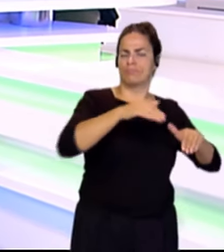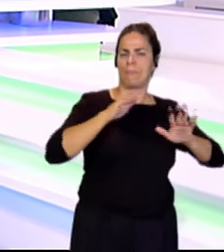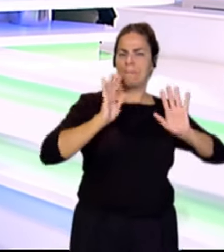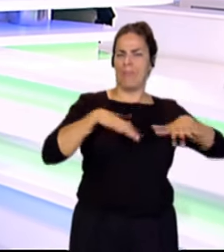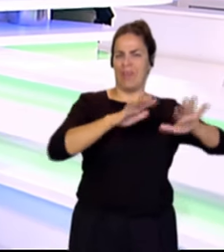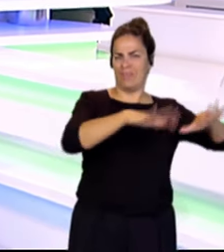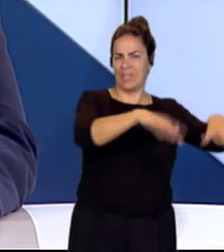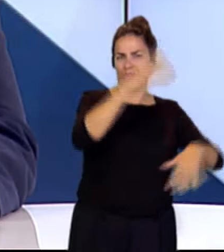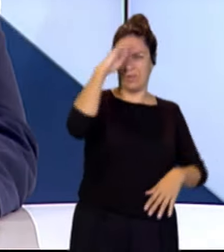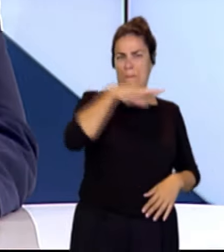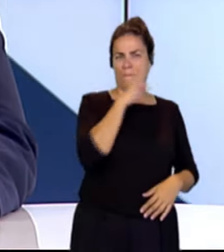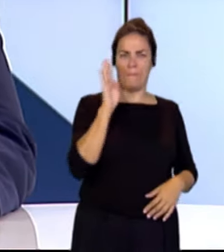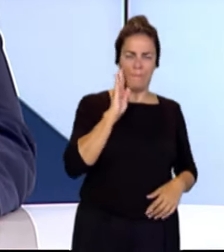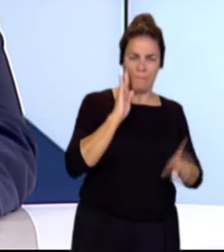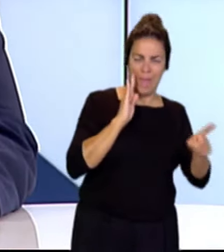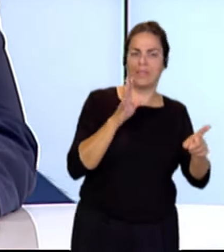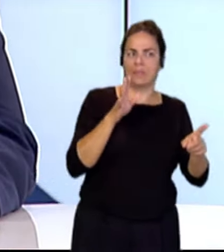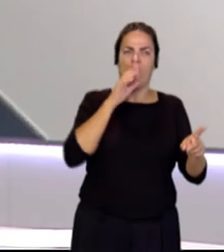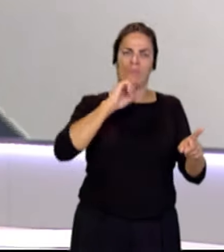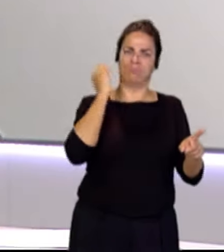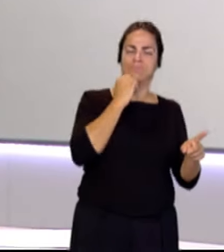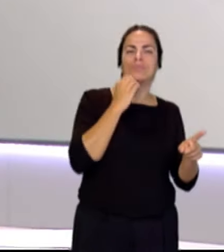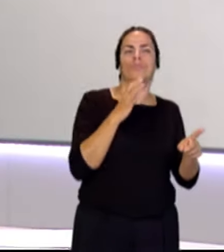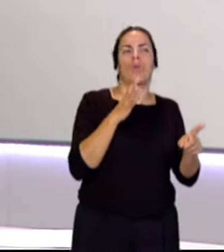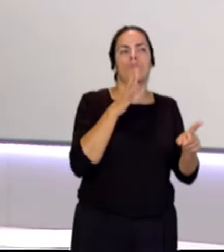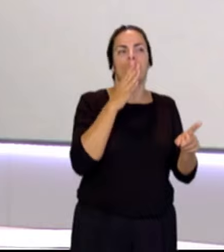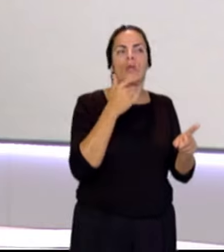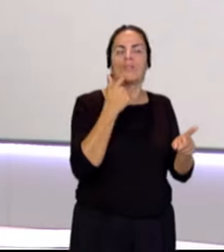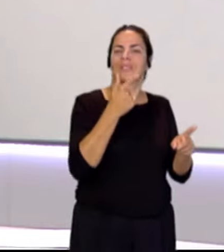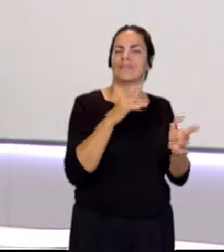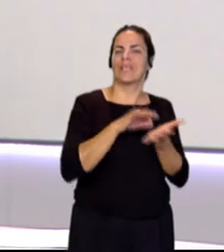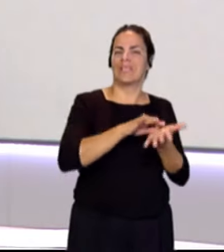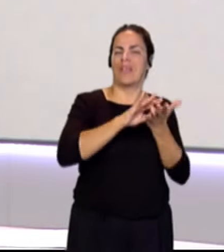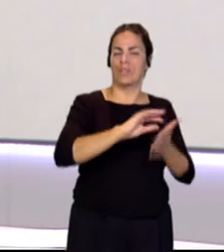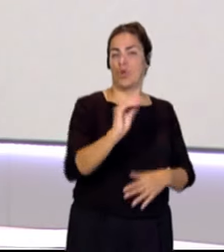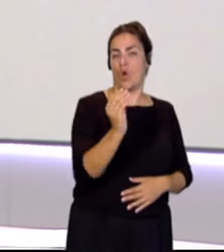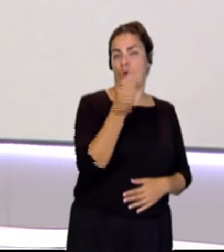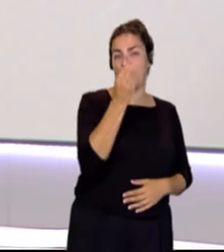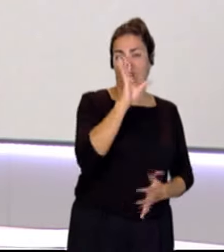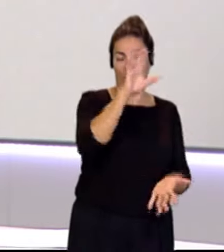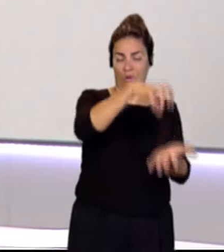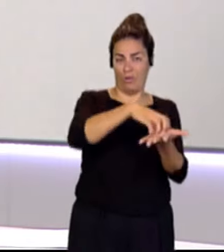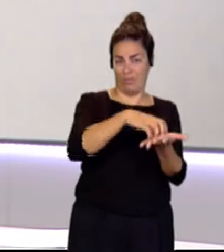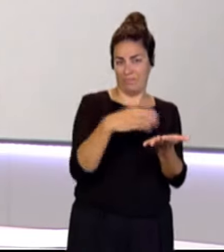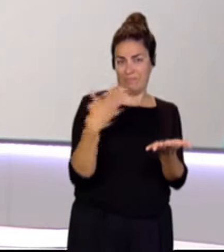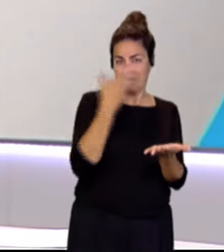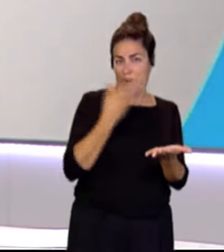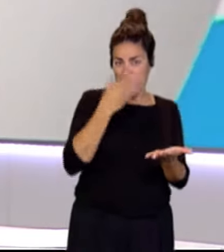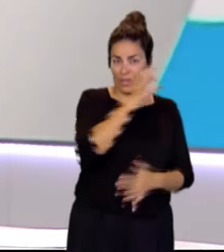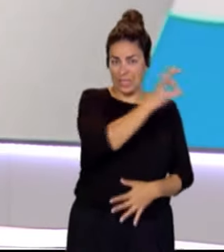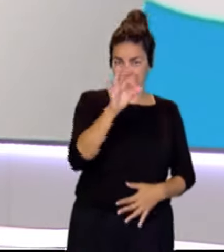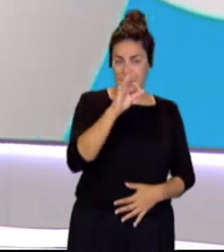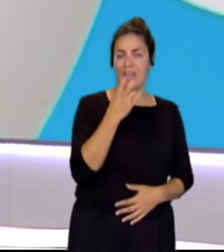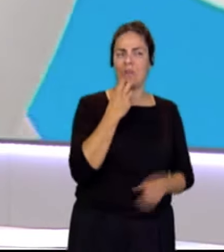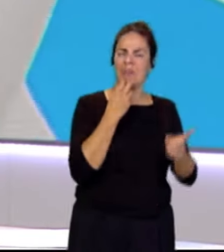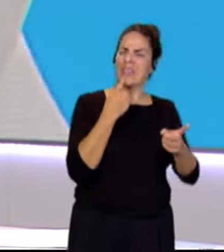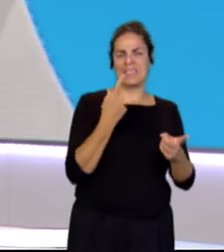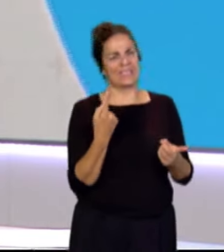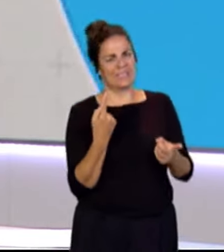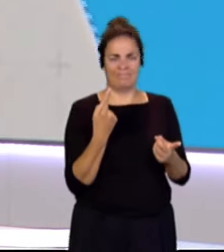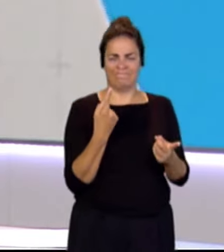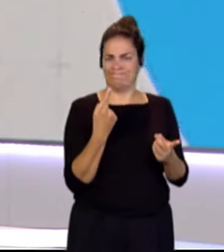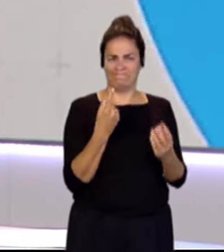padres para quejarse denuncian deficiencias en el servicio de comedor del Centro Educativo allí en la capital gomera eh los